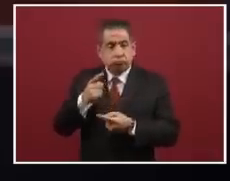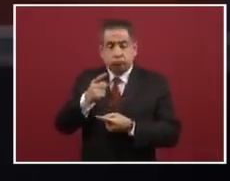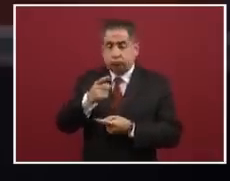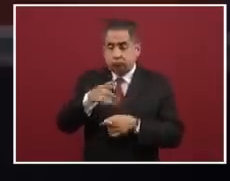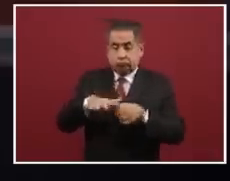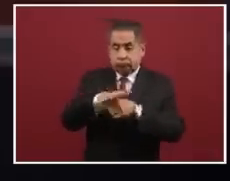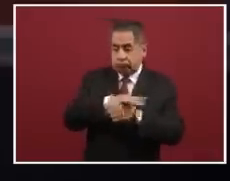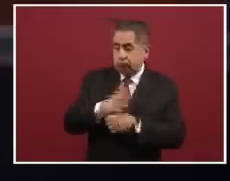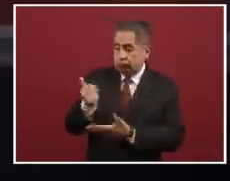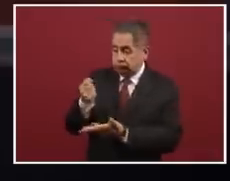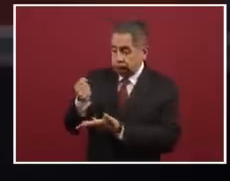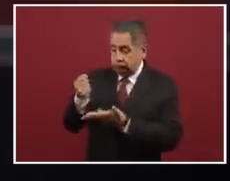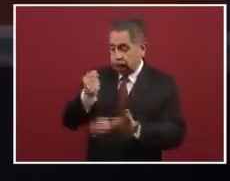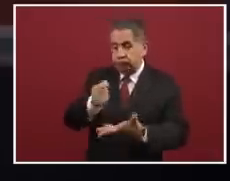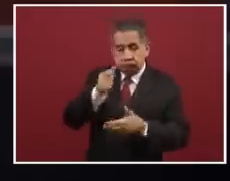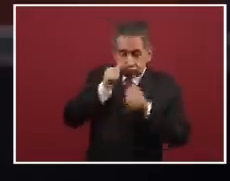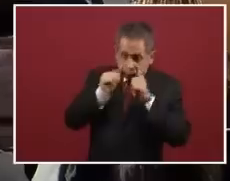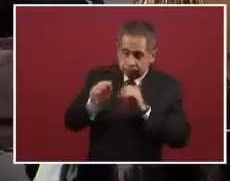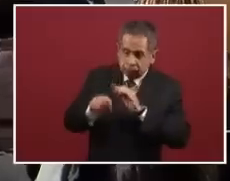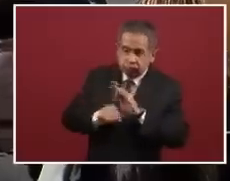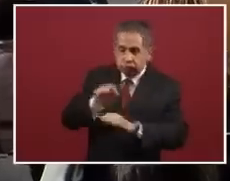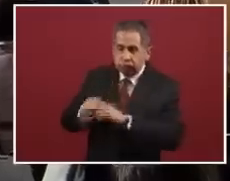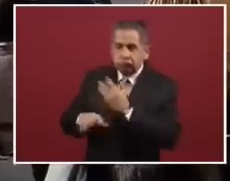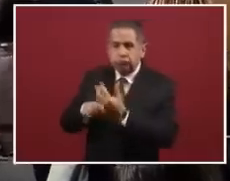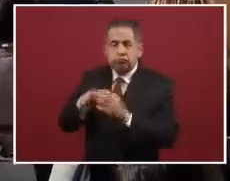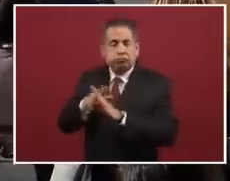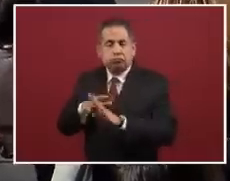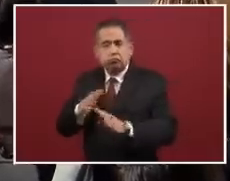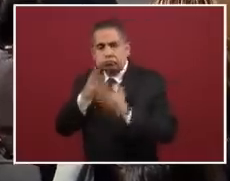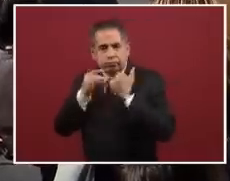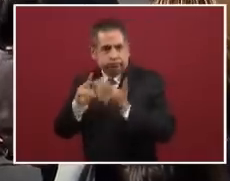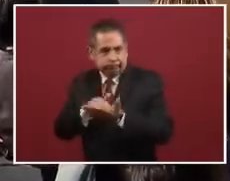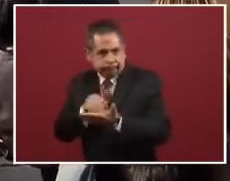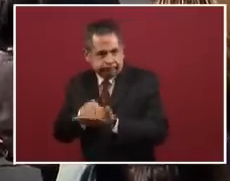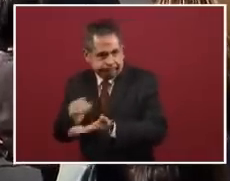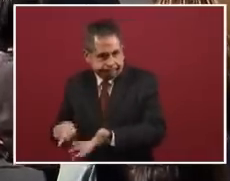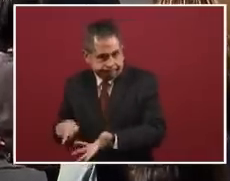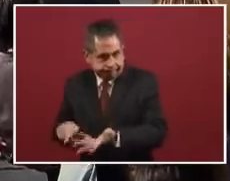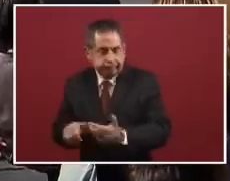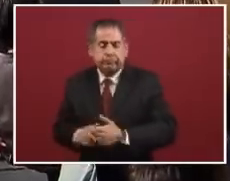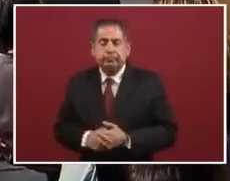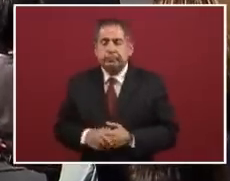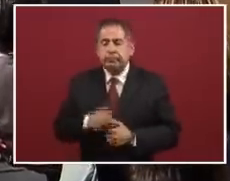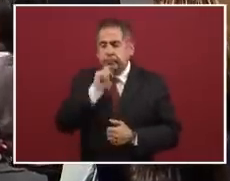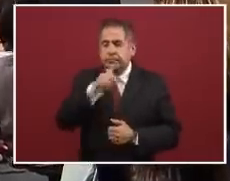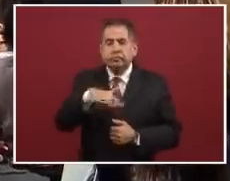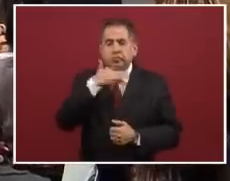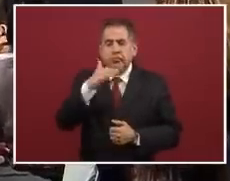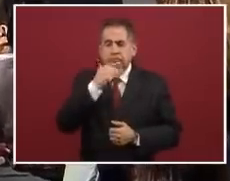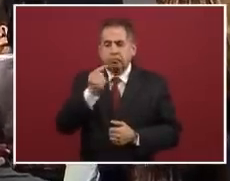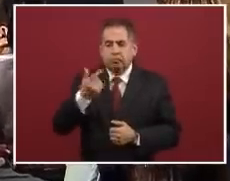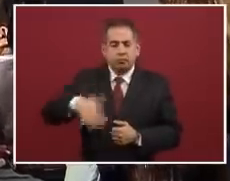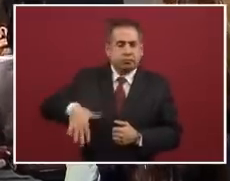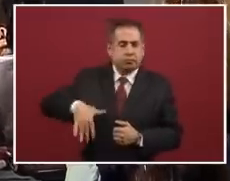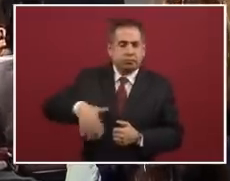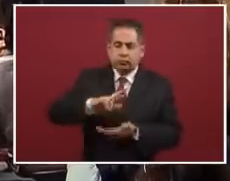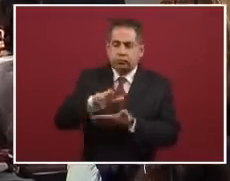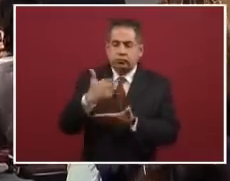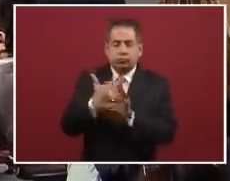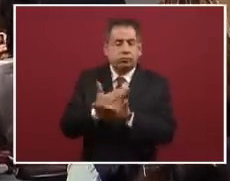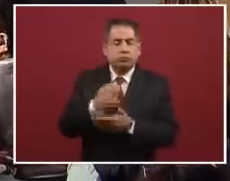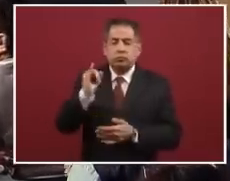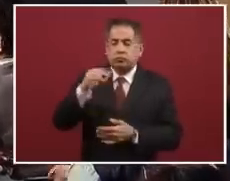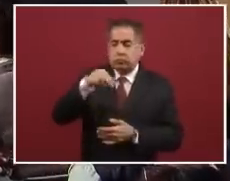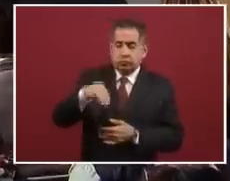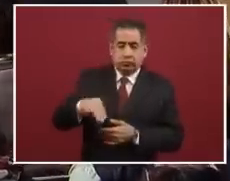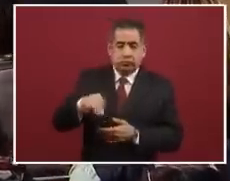la manutención de los inmigrantes ilegales. También sobre la corrupción, recientemente en Reynosa, en el Instituto Nacional de Migración, su